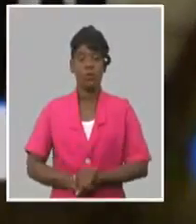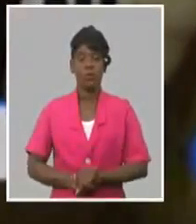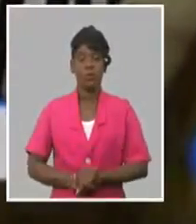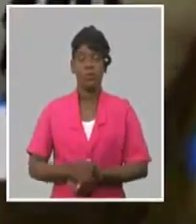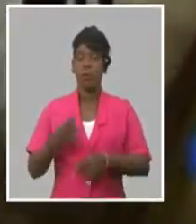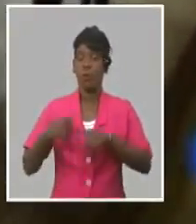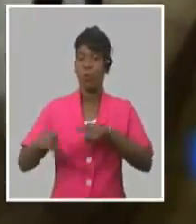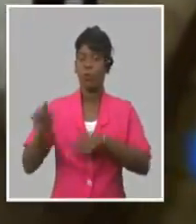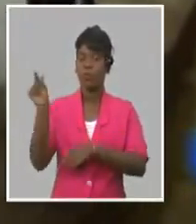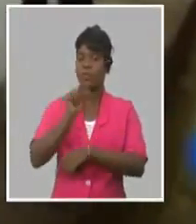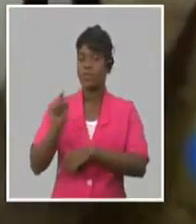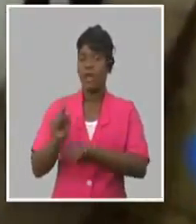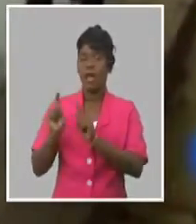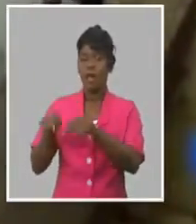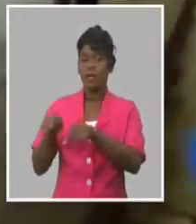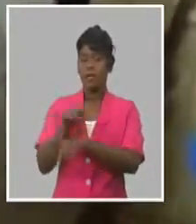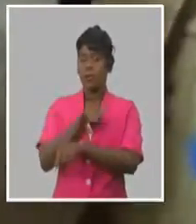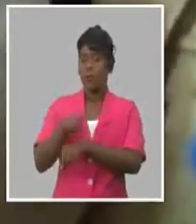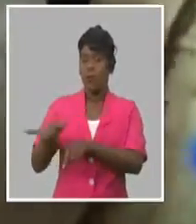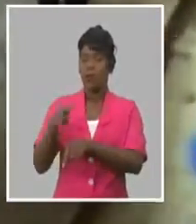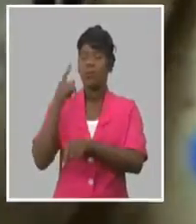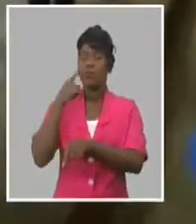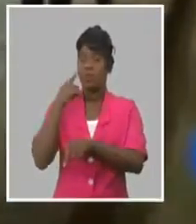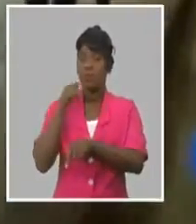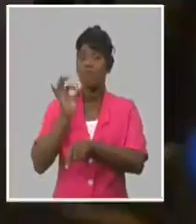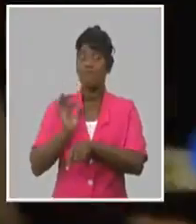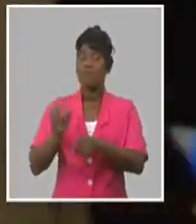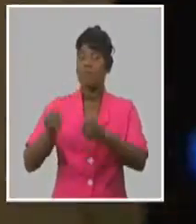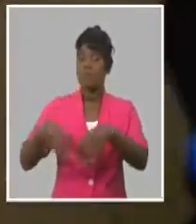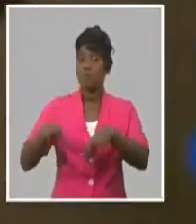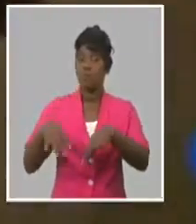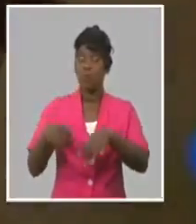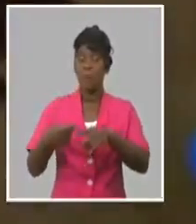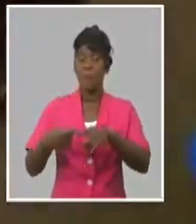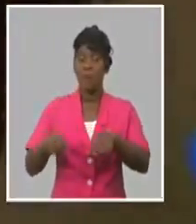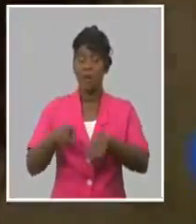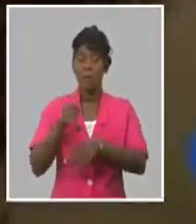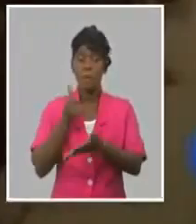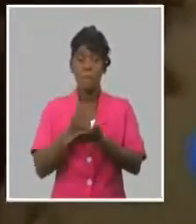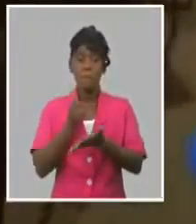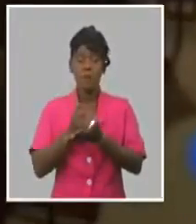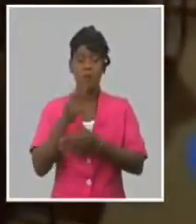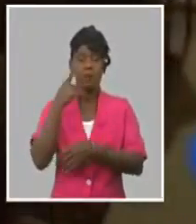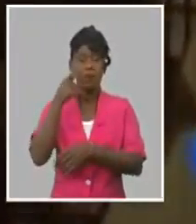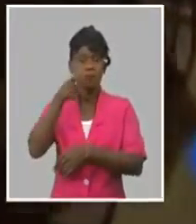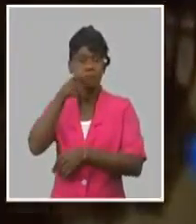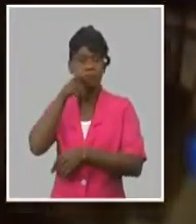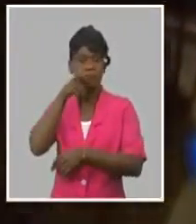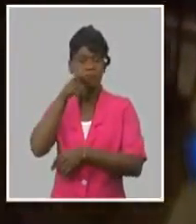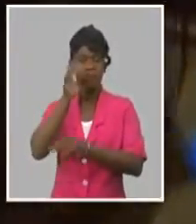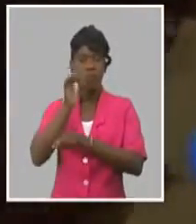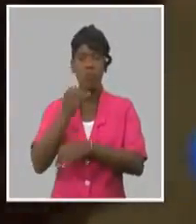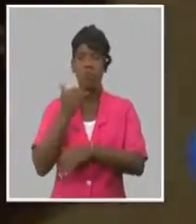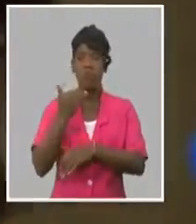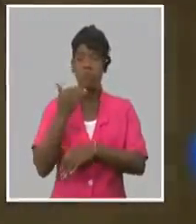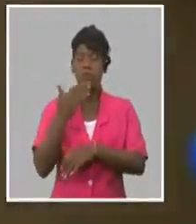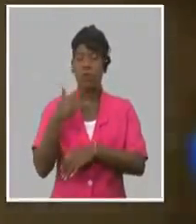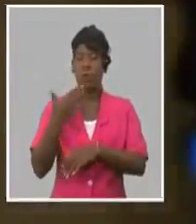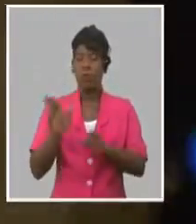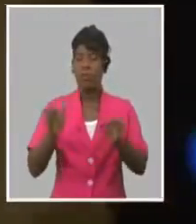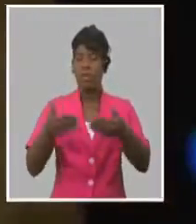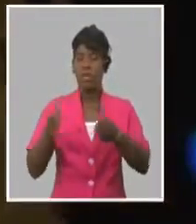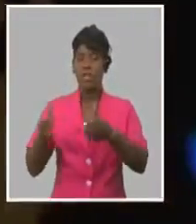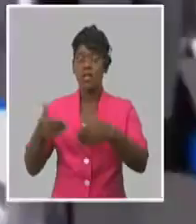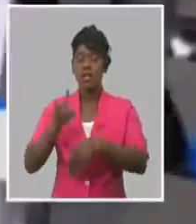vecinos, se toma en serio el repunte de casos. A partir del miércoles, la policía vigilará que los bares cierren a las 9 y las terrazas